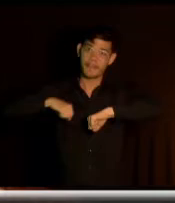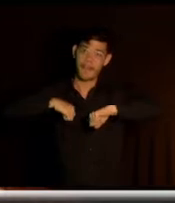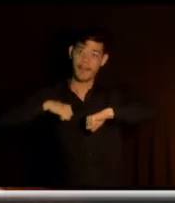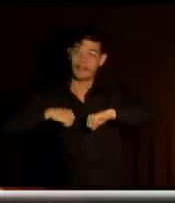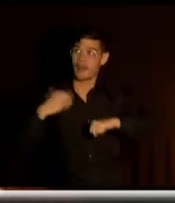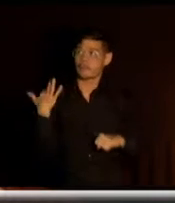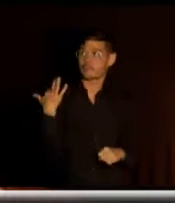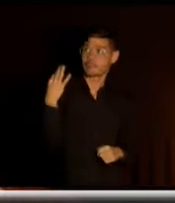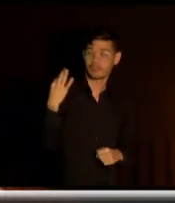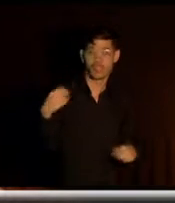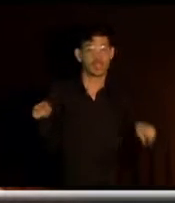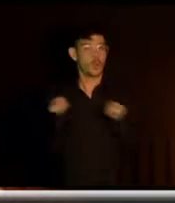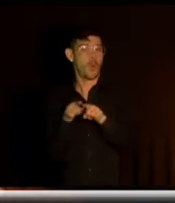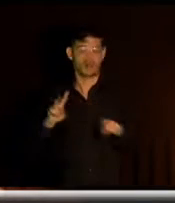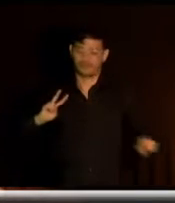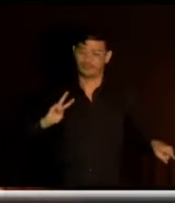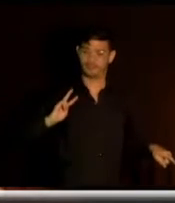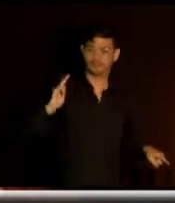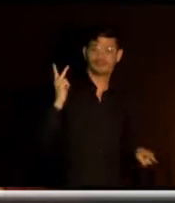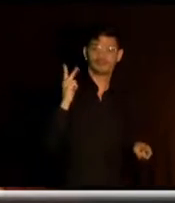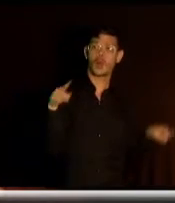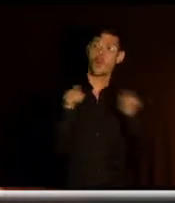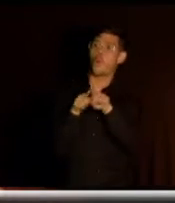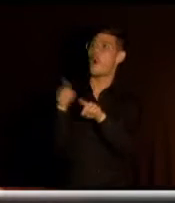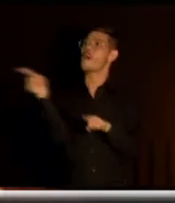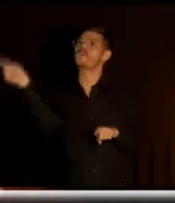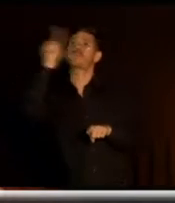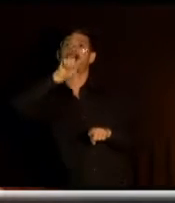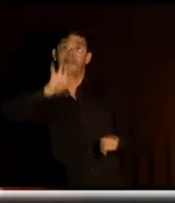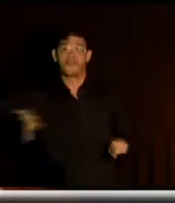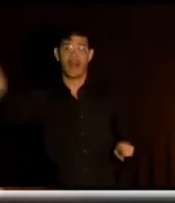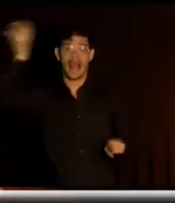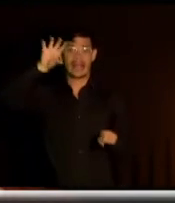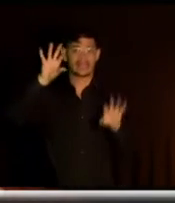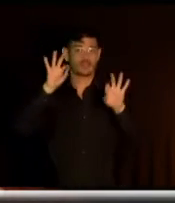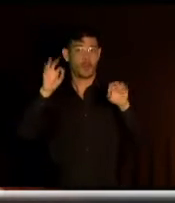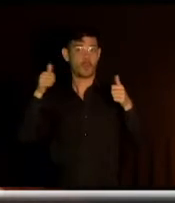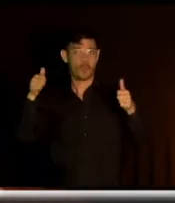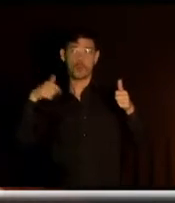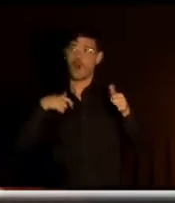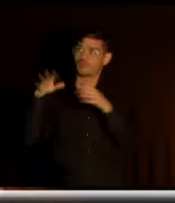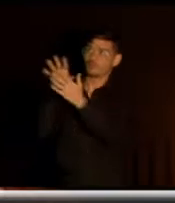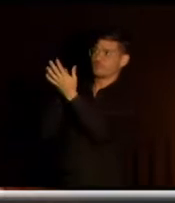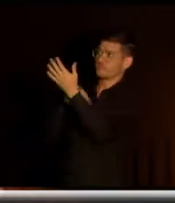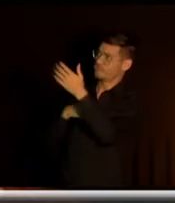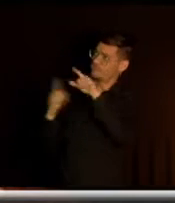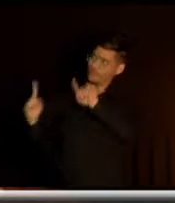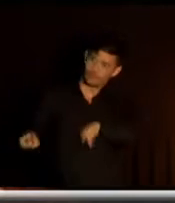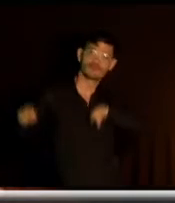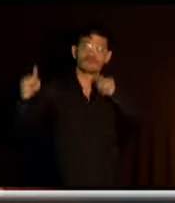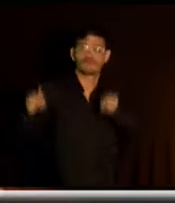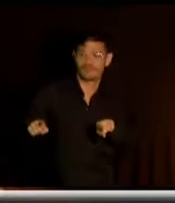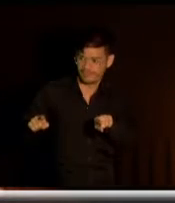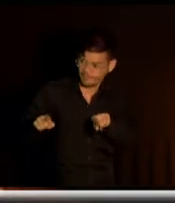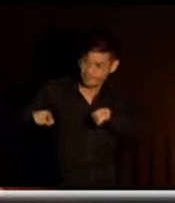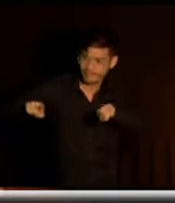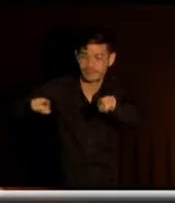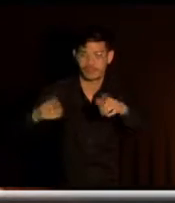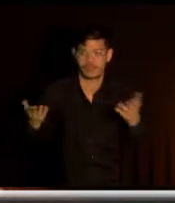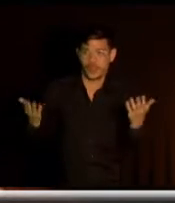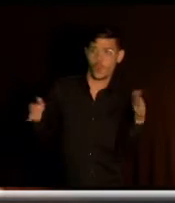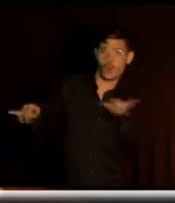haciendo los otros países. Es un tema de que vamos a dejar de tener un presidente de una